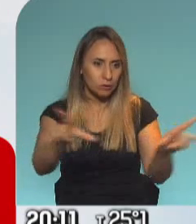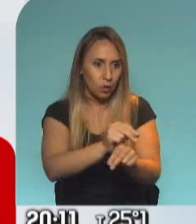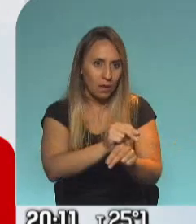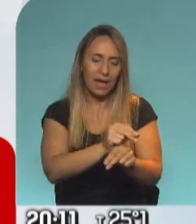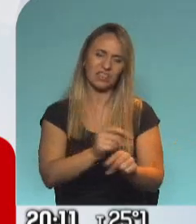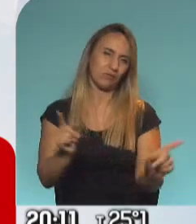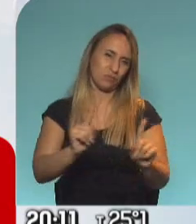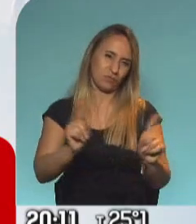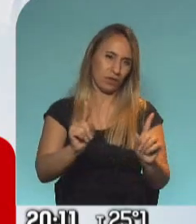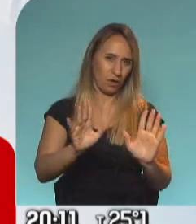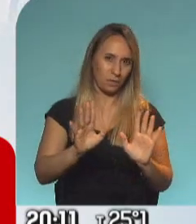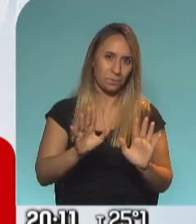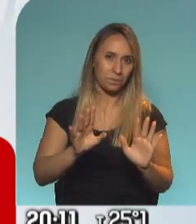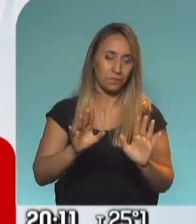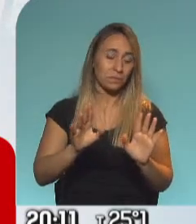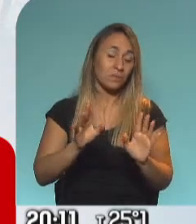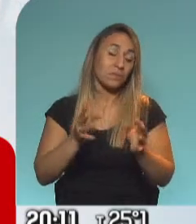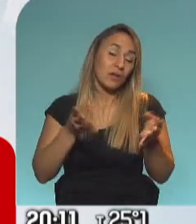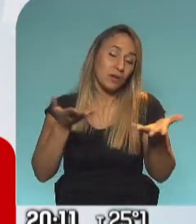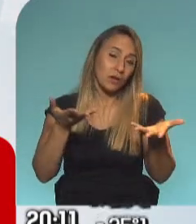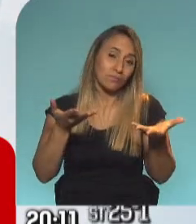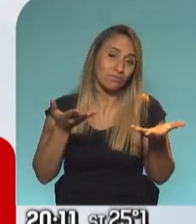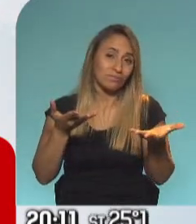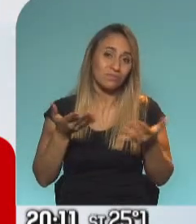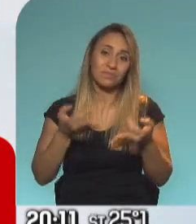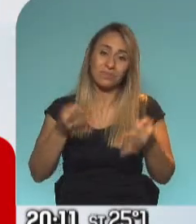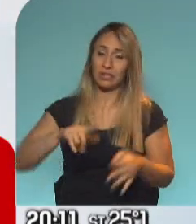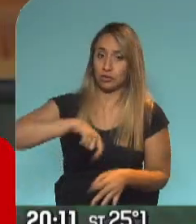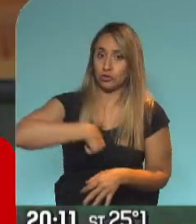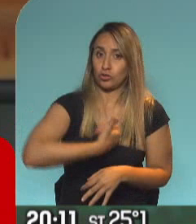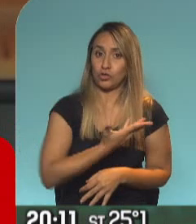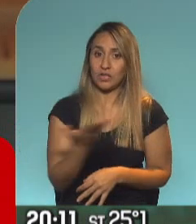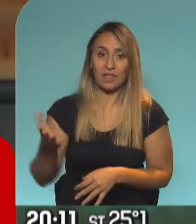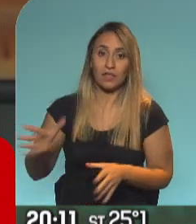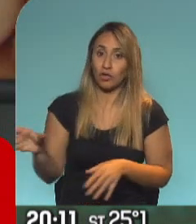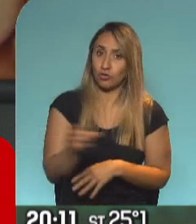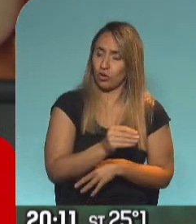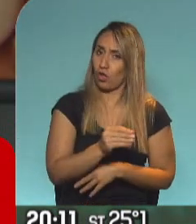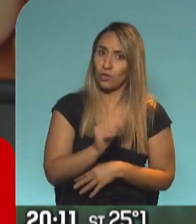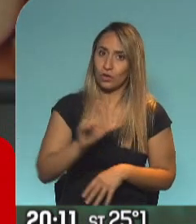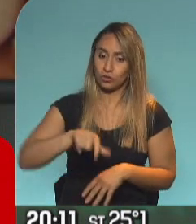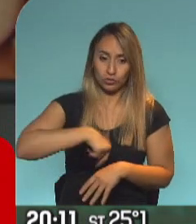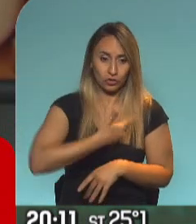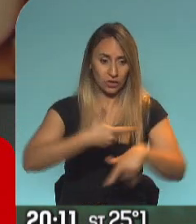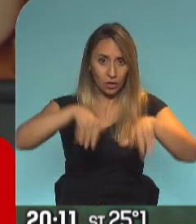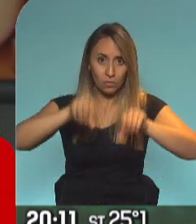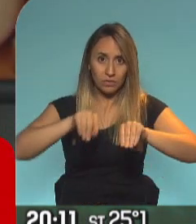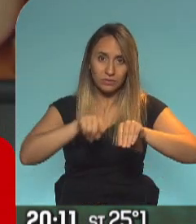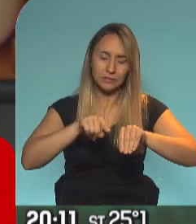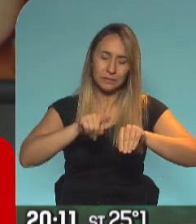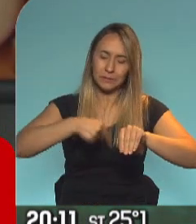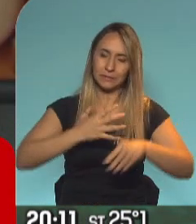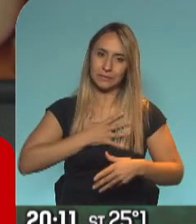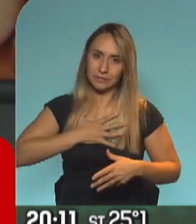problemática, pero sí la sociedad en su conjunto genera una situación